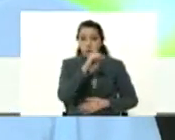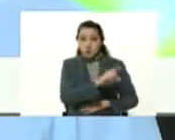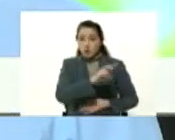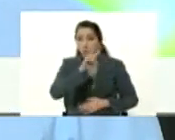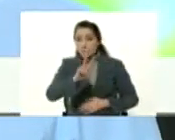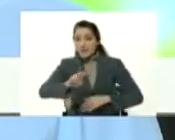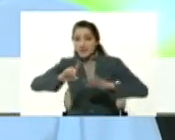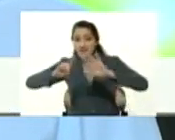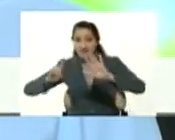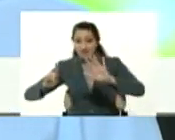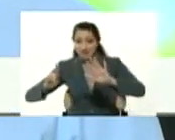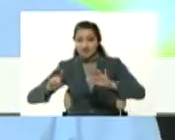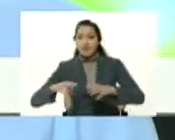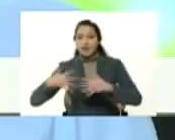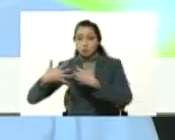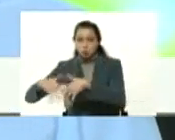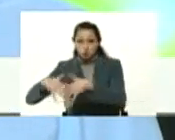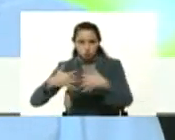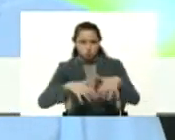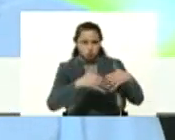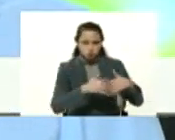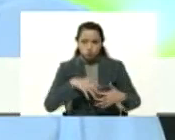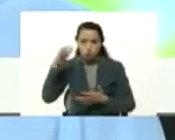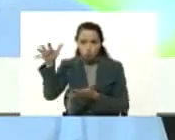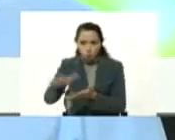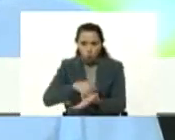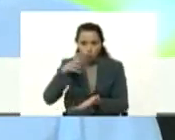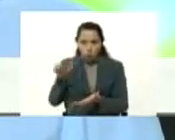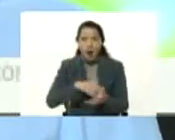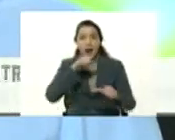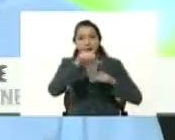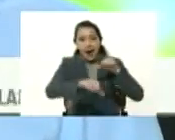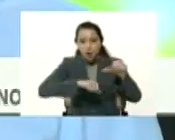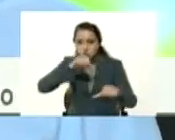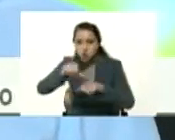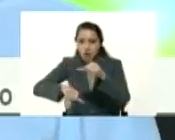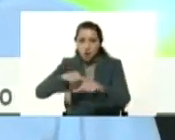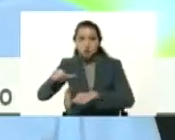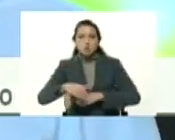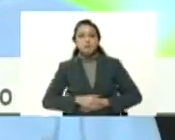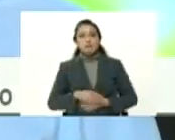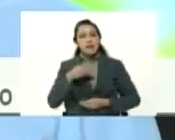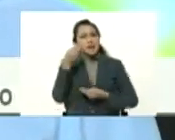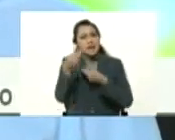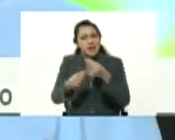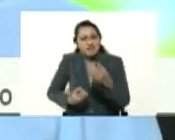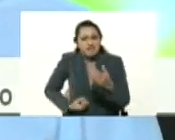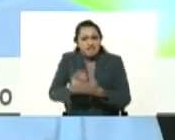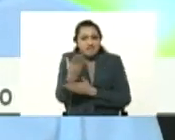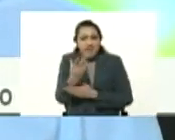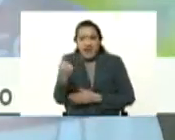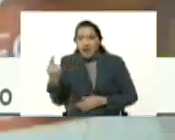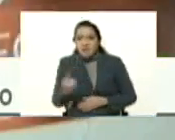126 agroindustriales, asociaciones, con el fin de crear el nuevo mapa productivo y